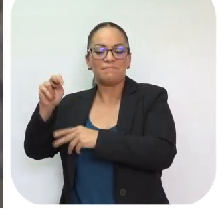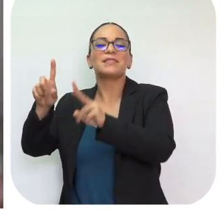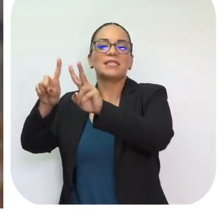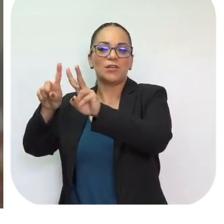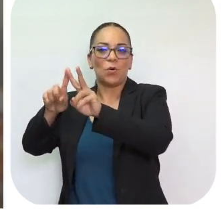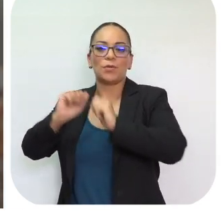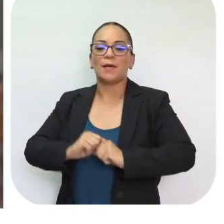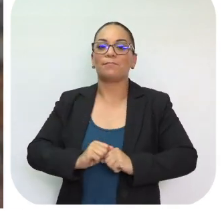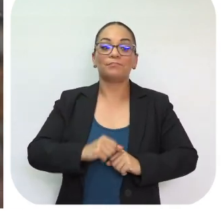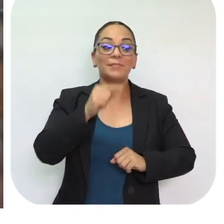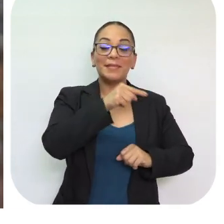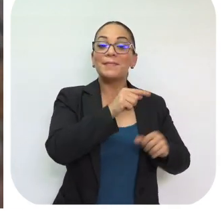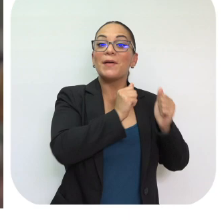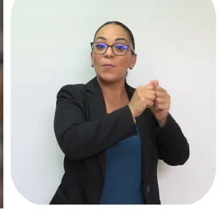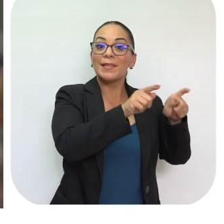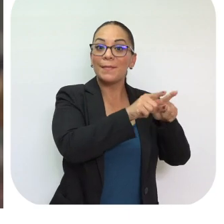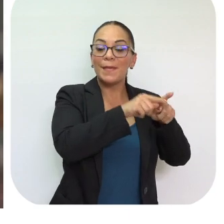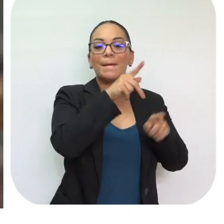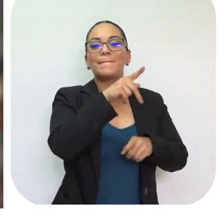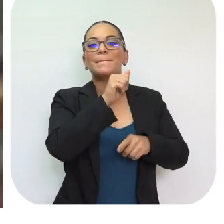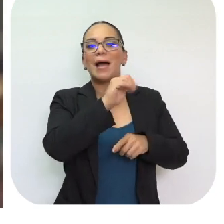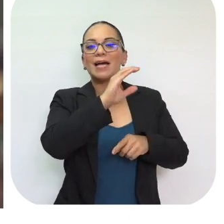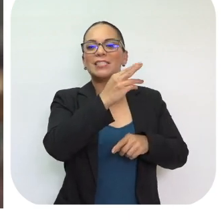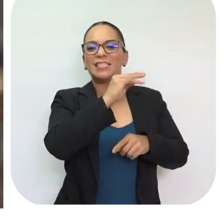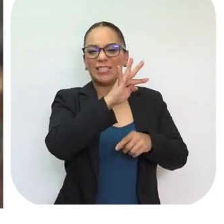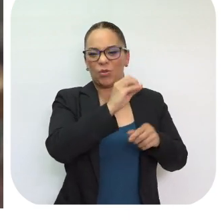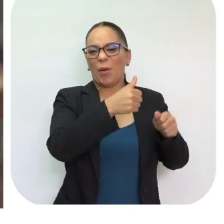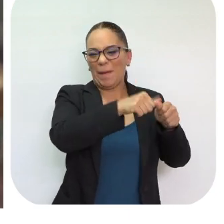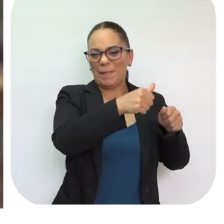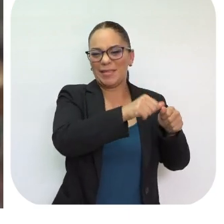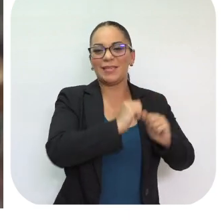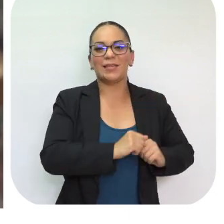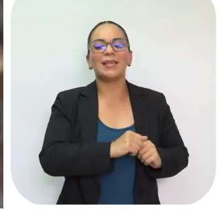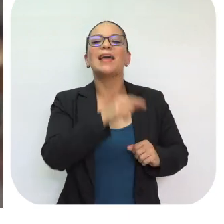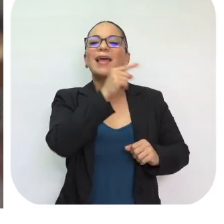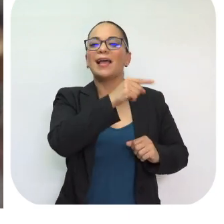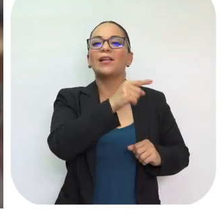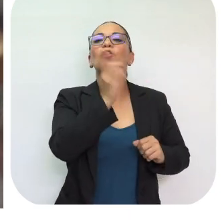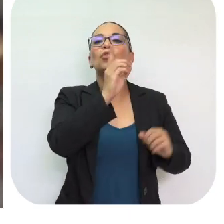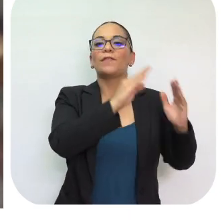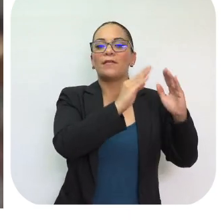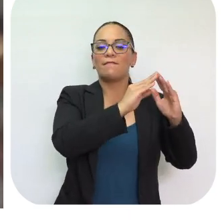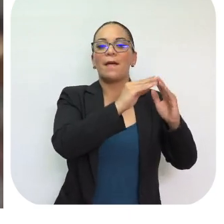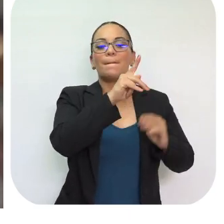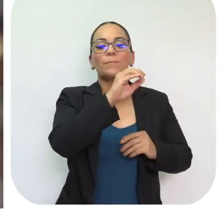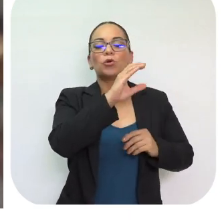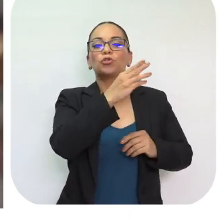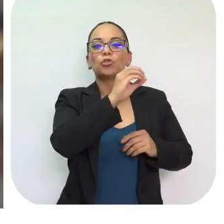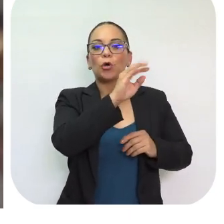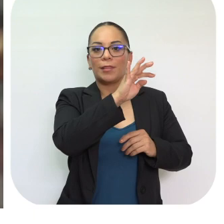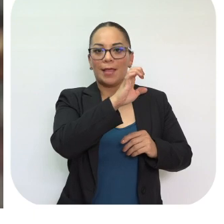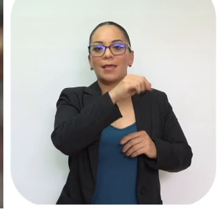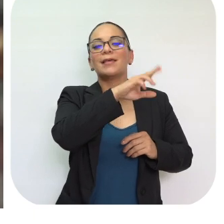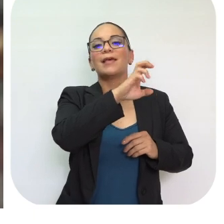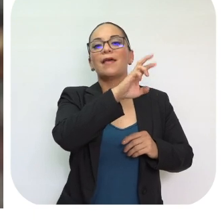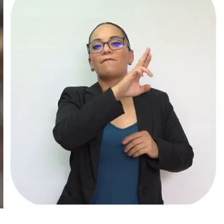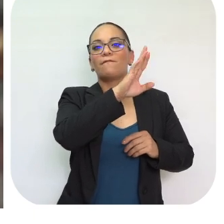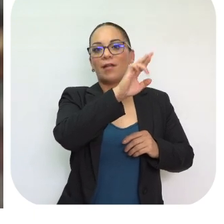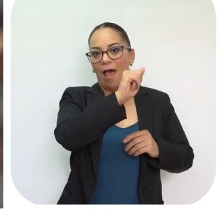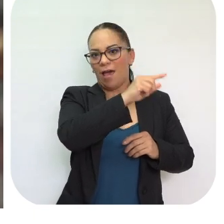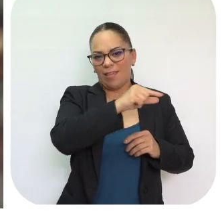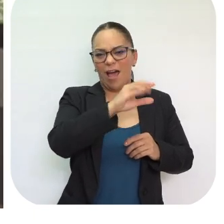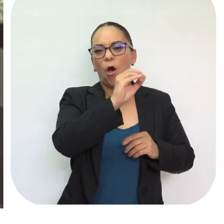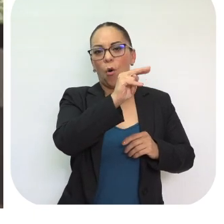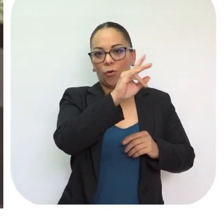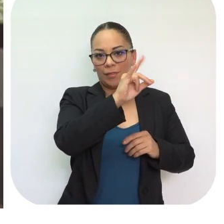también don Pachito, que es de aquí, de Pochote, de Quebrada Honda de Nicoya, que tiene